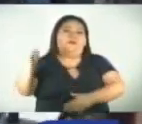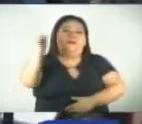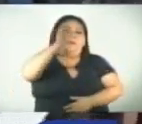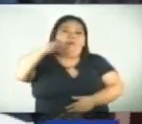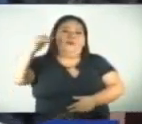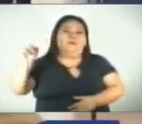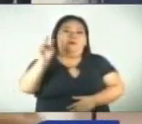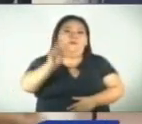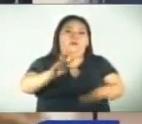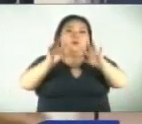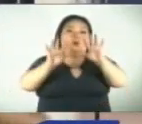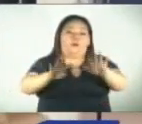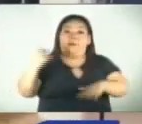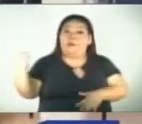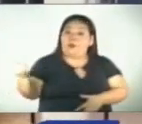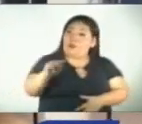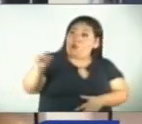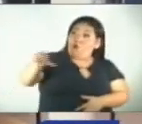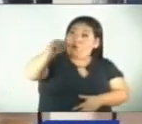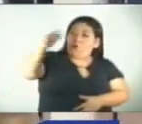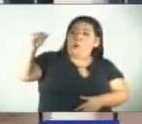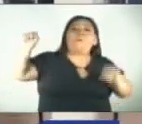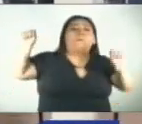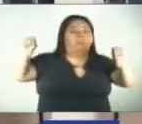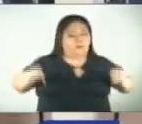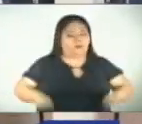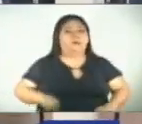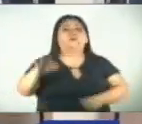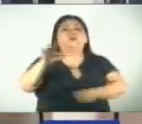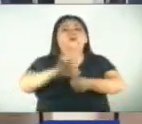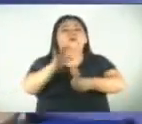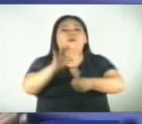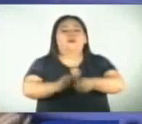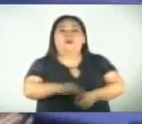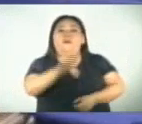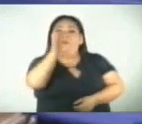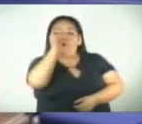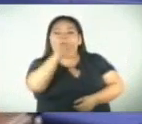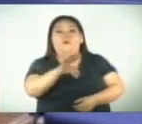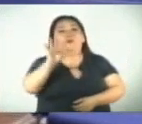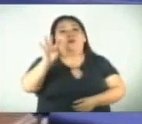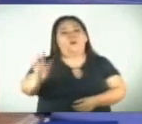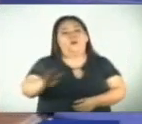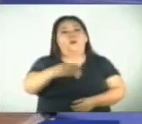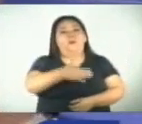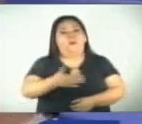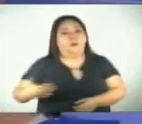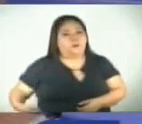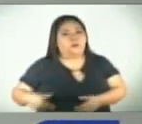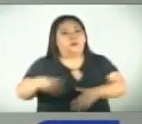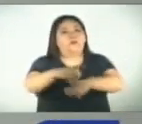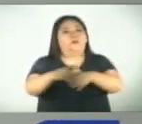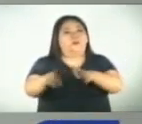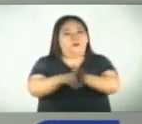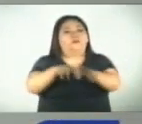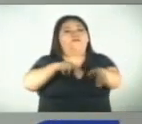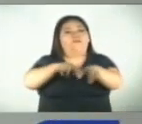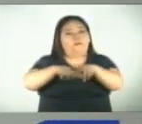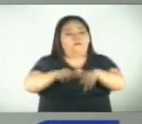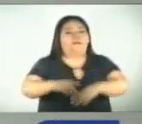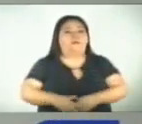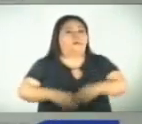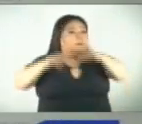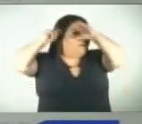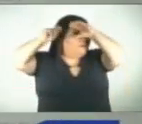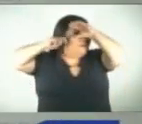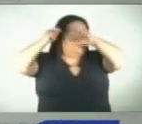los connacionales puedan emitir el sufragio en las elecciones presidenciales y legislativas. Con imágenes e